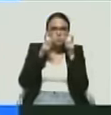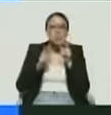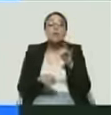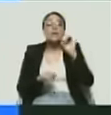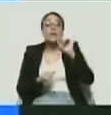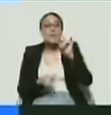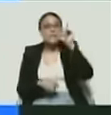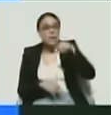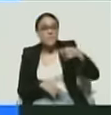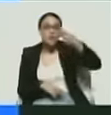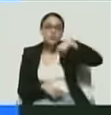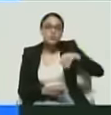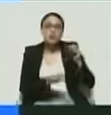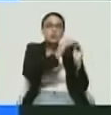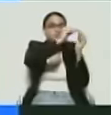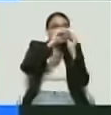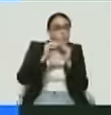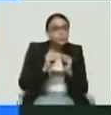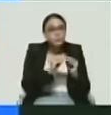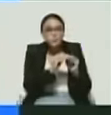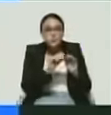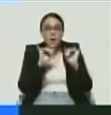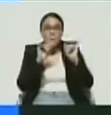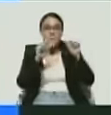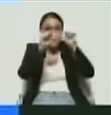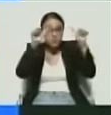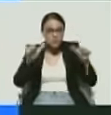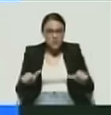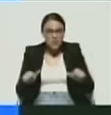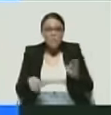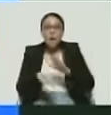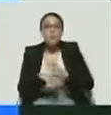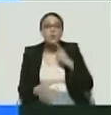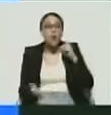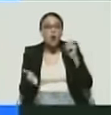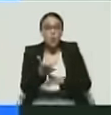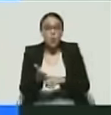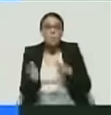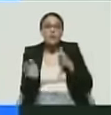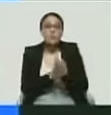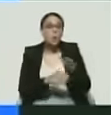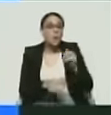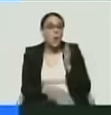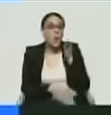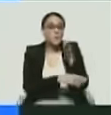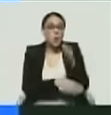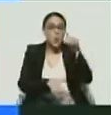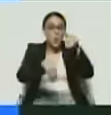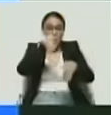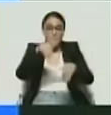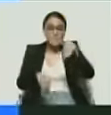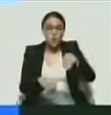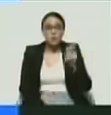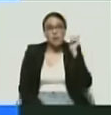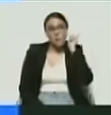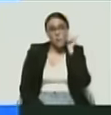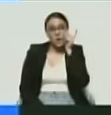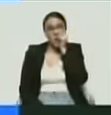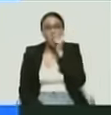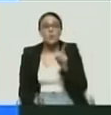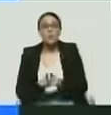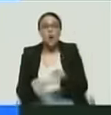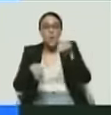maquinaria para que no solamente cumpla con la misión de facilitar el voto de las venezolanas y los